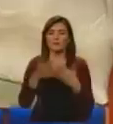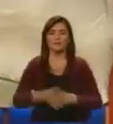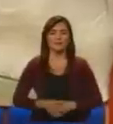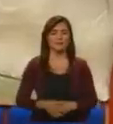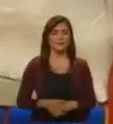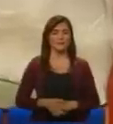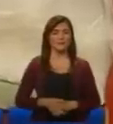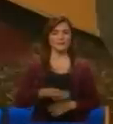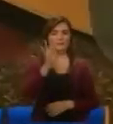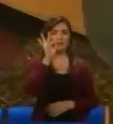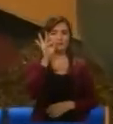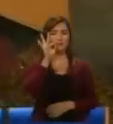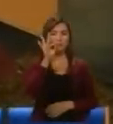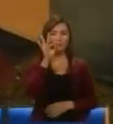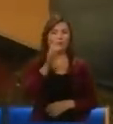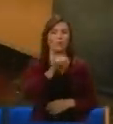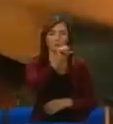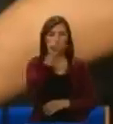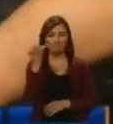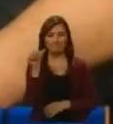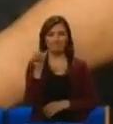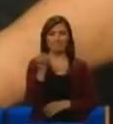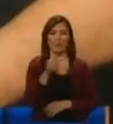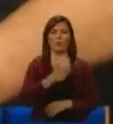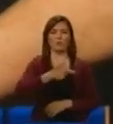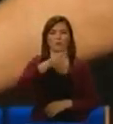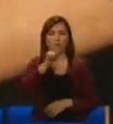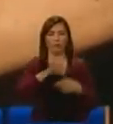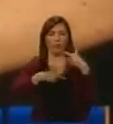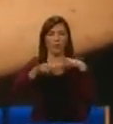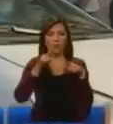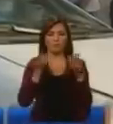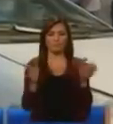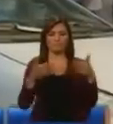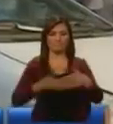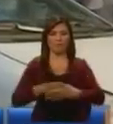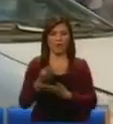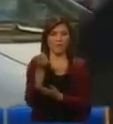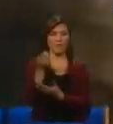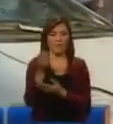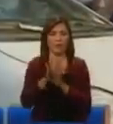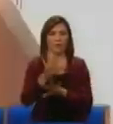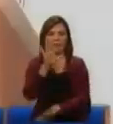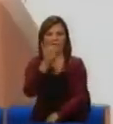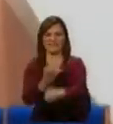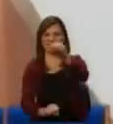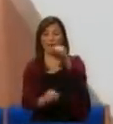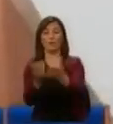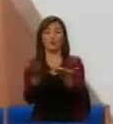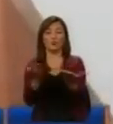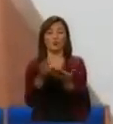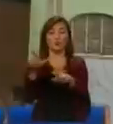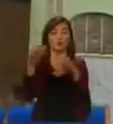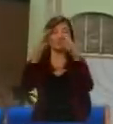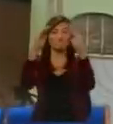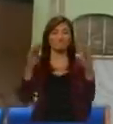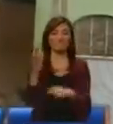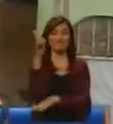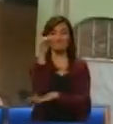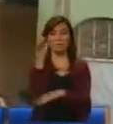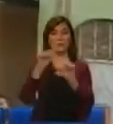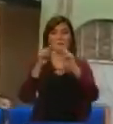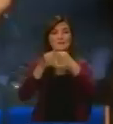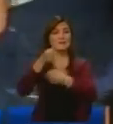Marihuana, cocaína, botellas de licor y cajones con dinero en efectivo hallaron en esta, la vivienda del líder de una